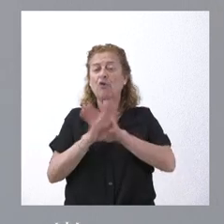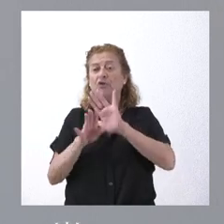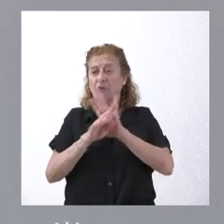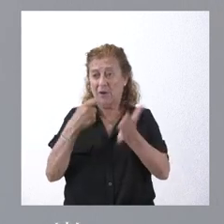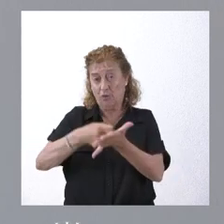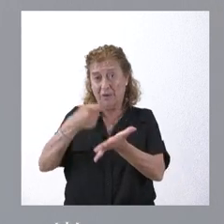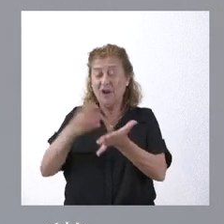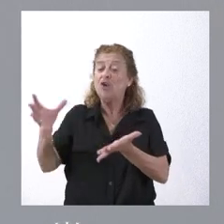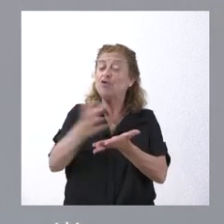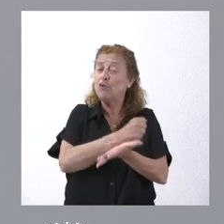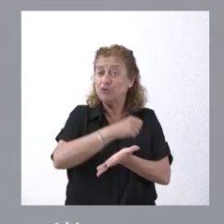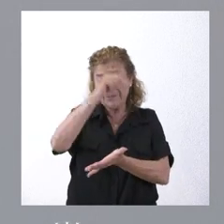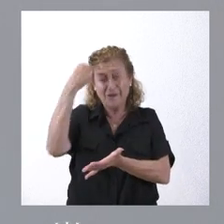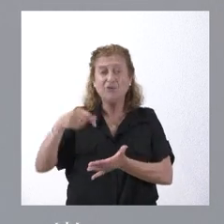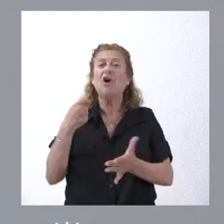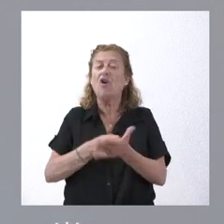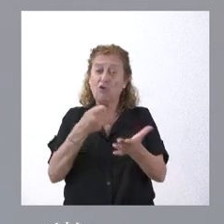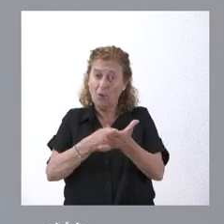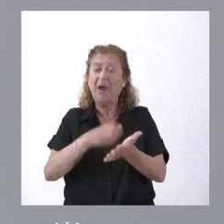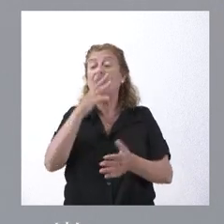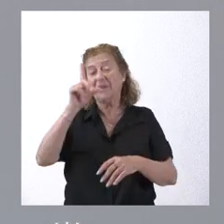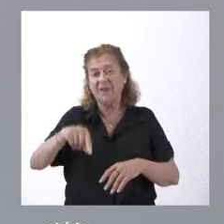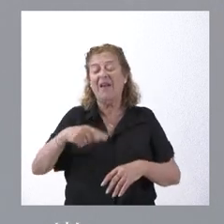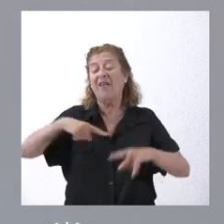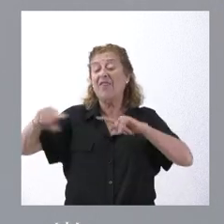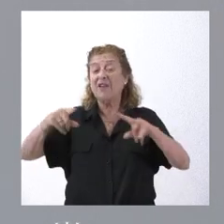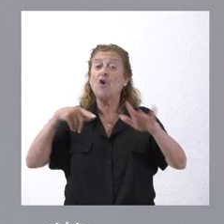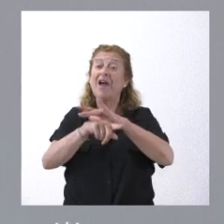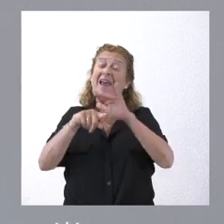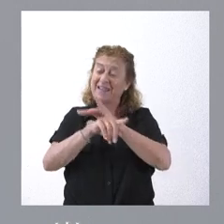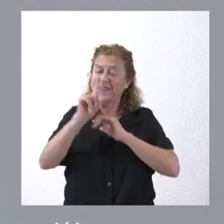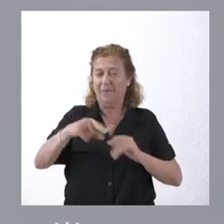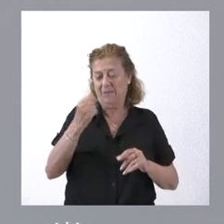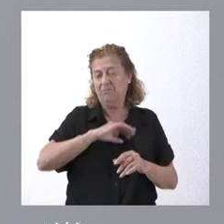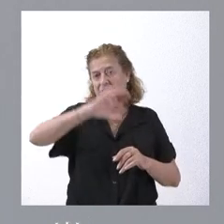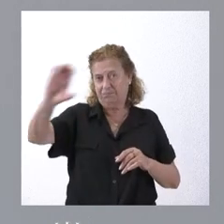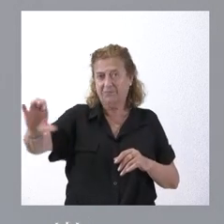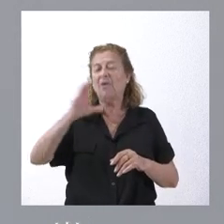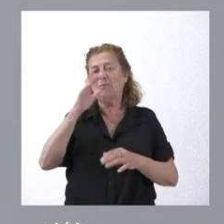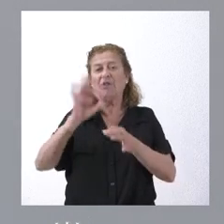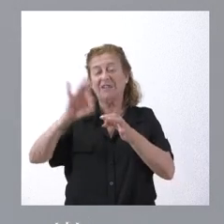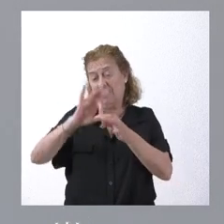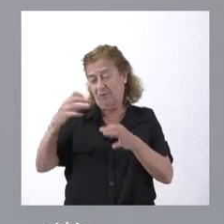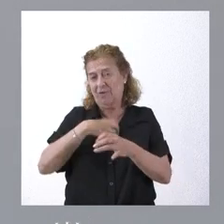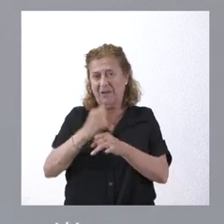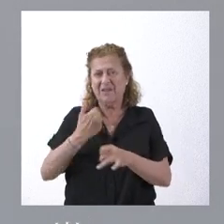los trabajadores cobran, pero con esto también se permite que el director gerente pues, pueda obtener esa retribución por el servicio que ha prestado. ¿Y